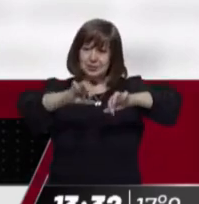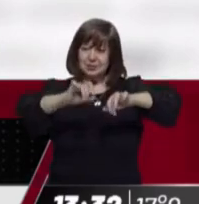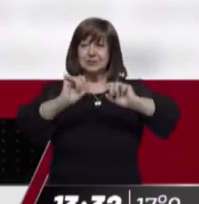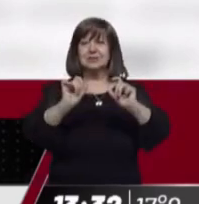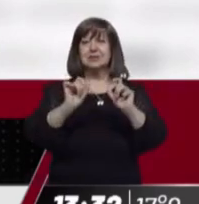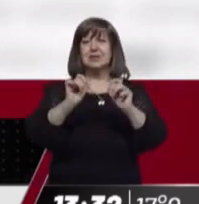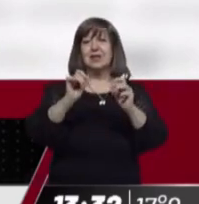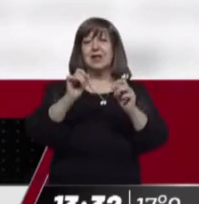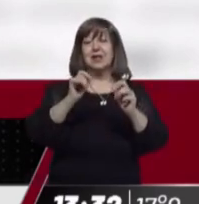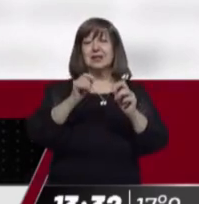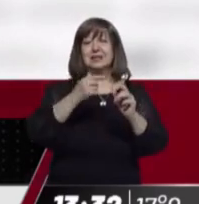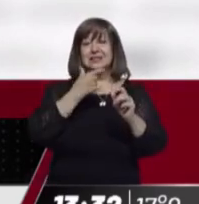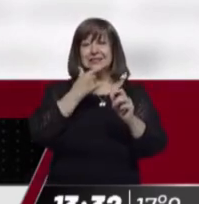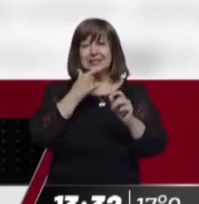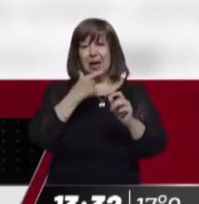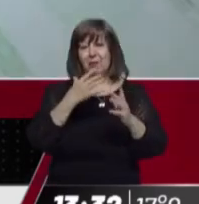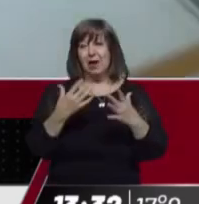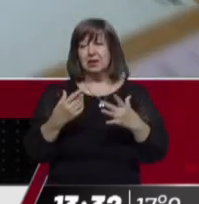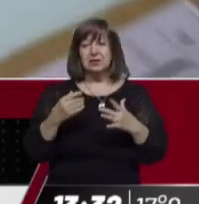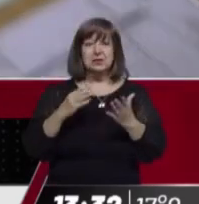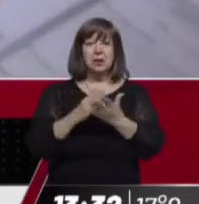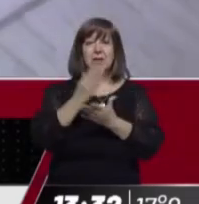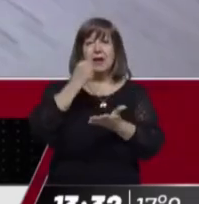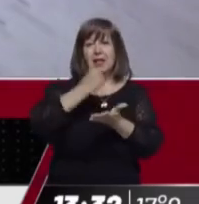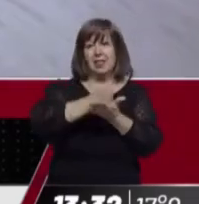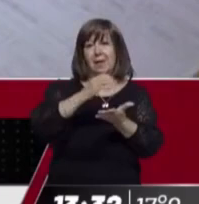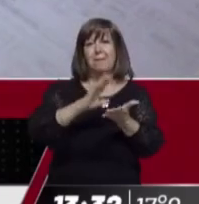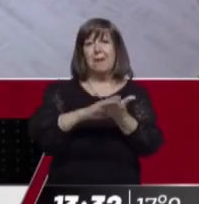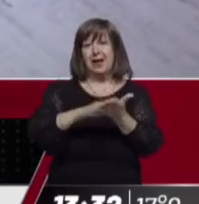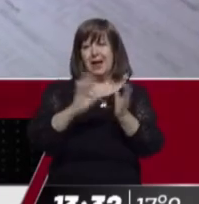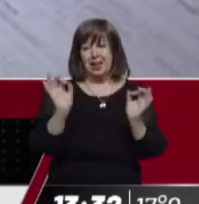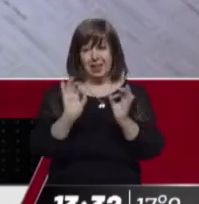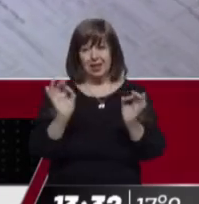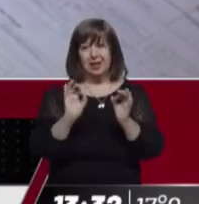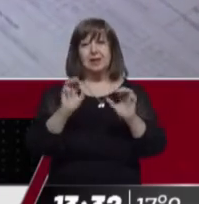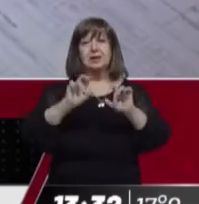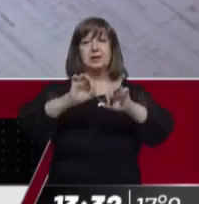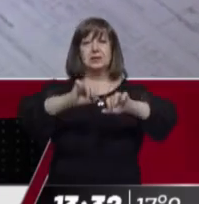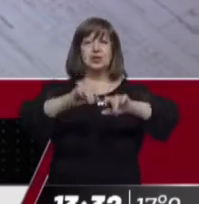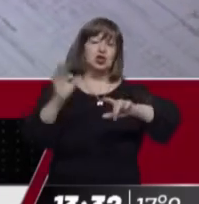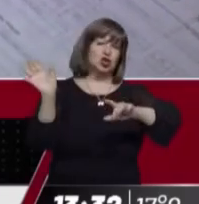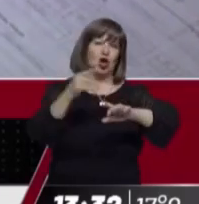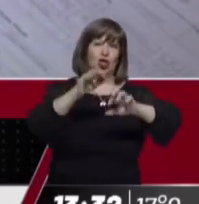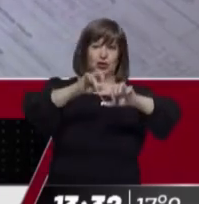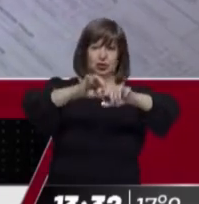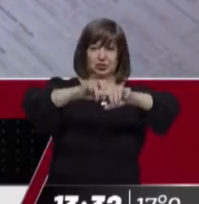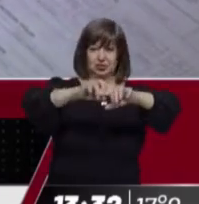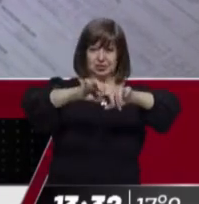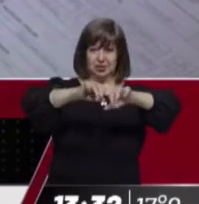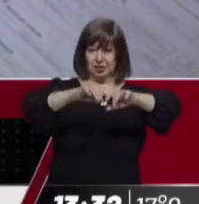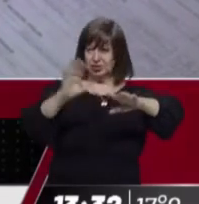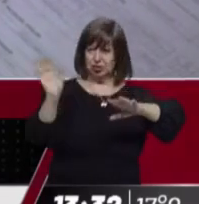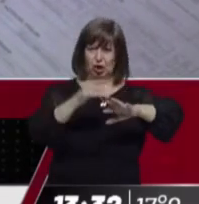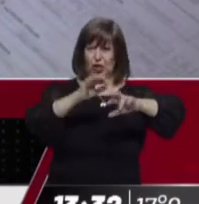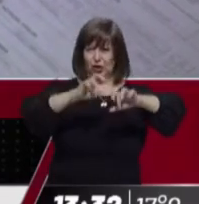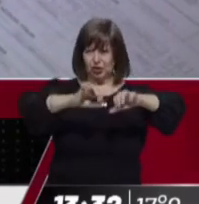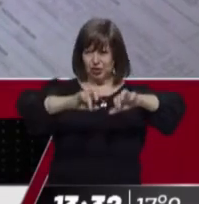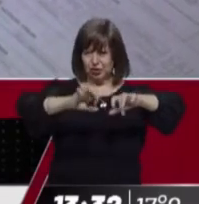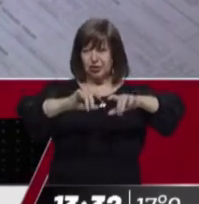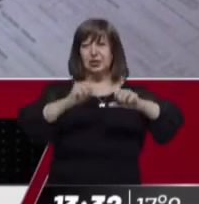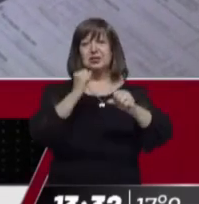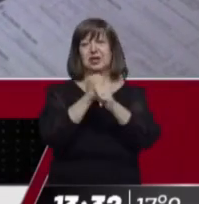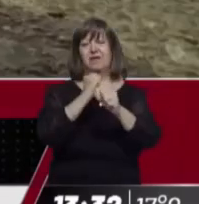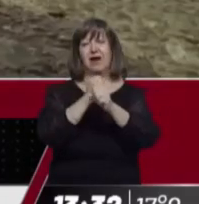se habló mucho sobre la digitalización, los registros se han digitalizado, en gran parte todo el registro trabaja en